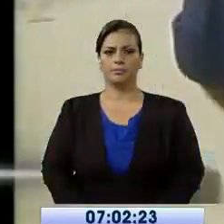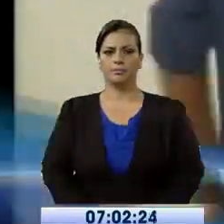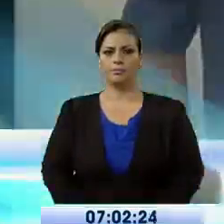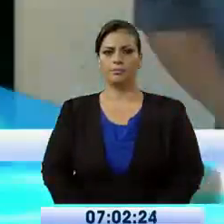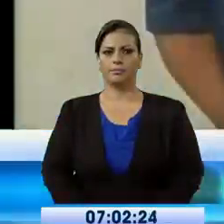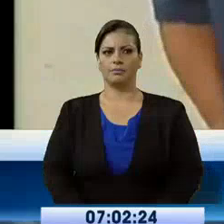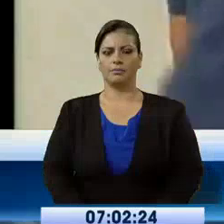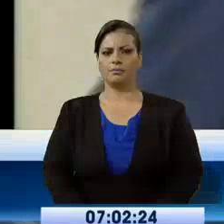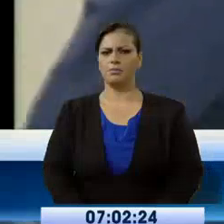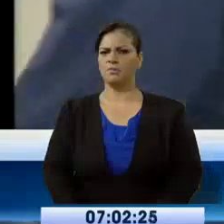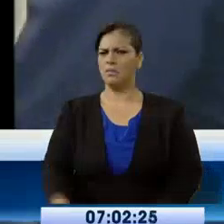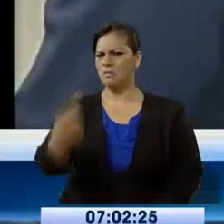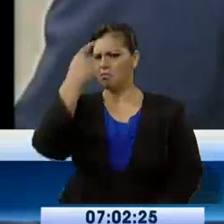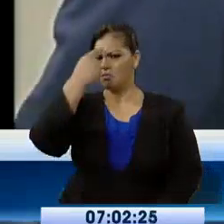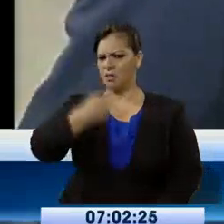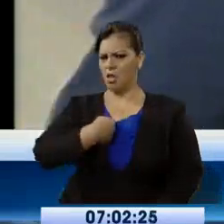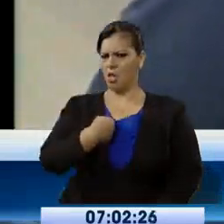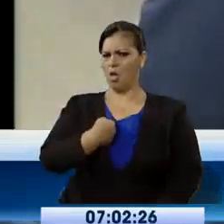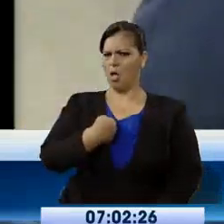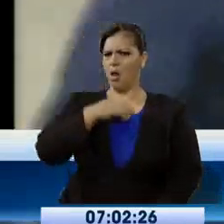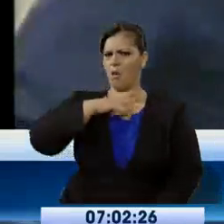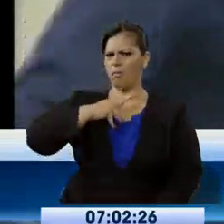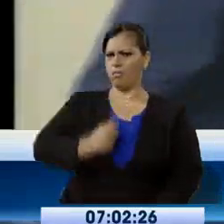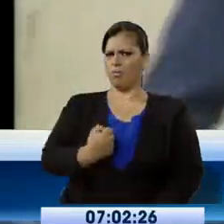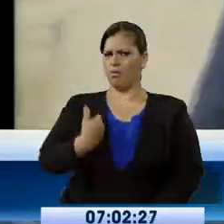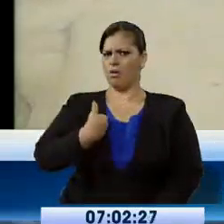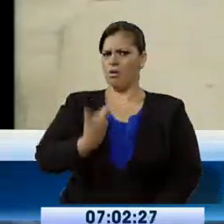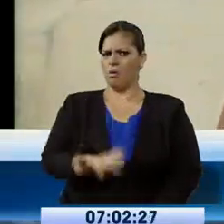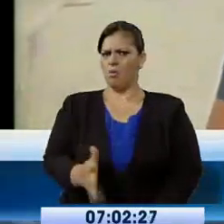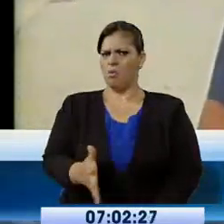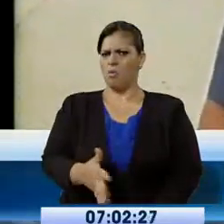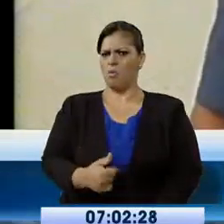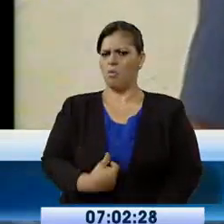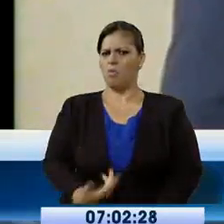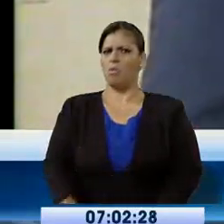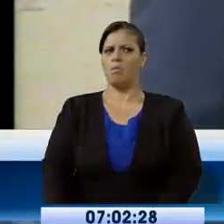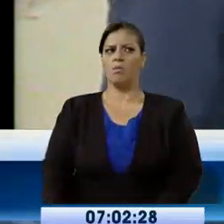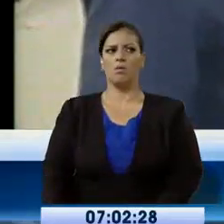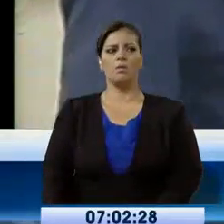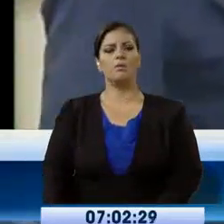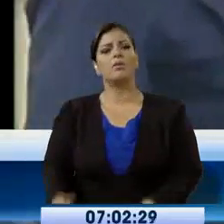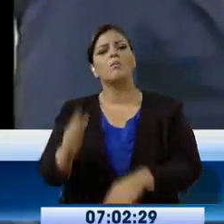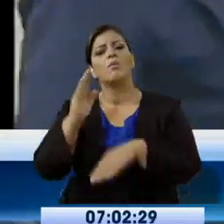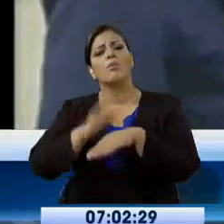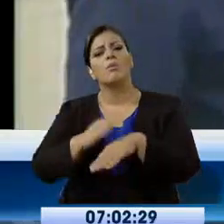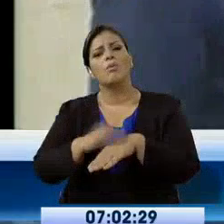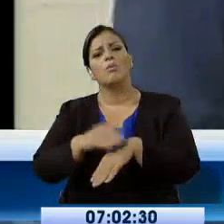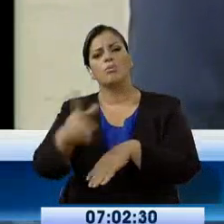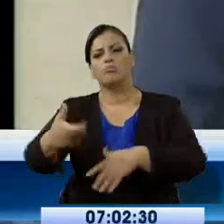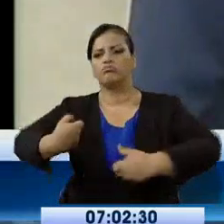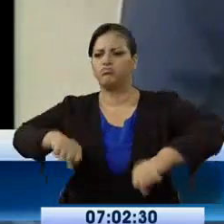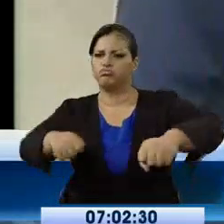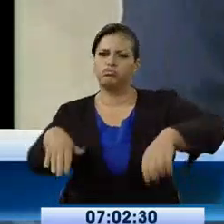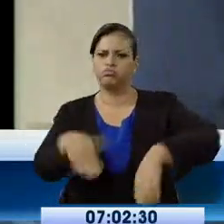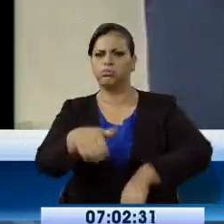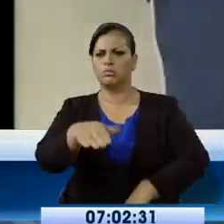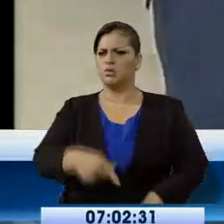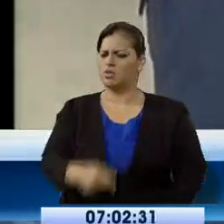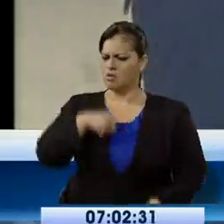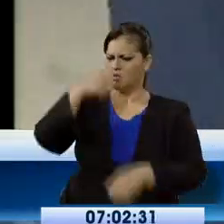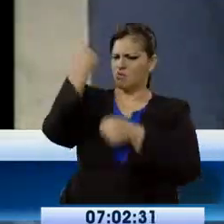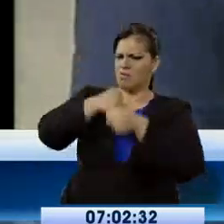que uno fuera un más buscado. Quizás venía muy rápido también, por yo eso estoy no puedo. Trabajando, caso que yo estoy